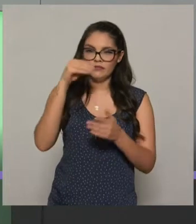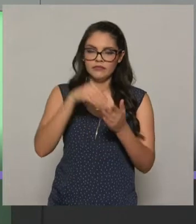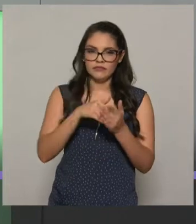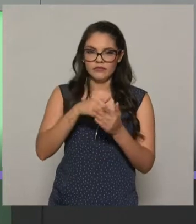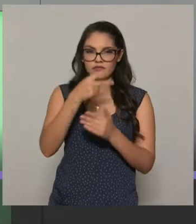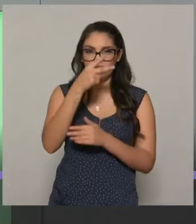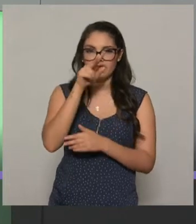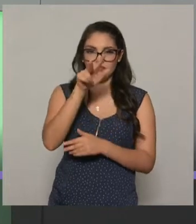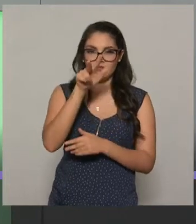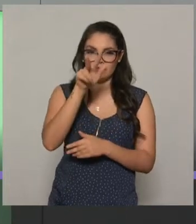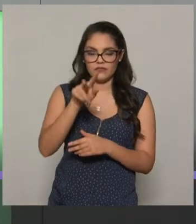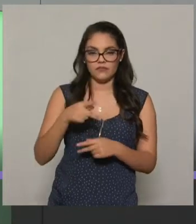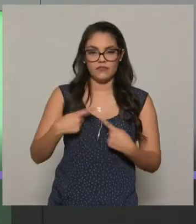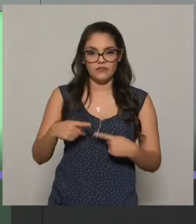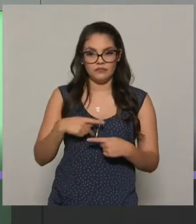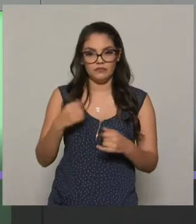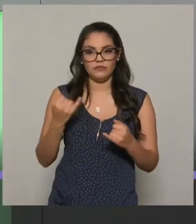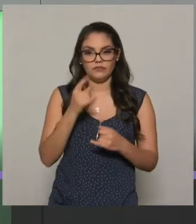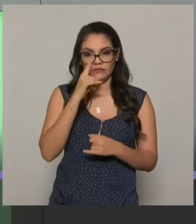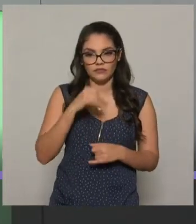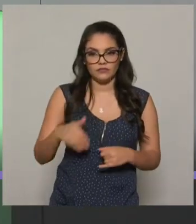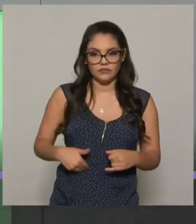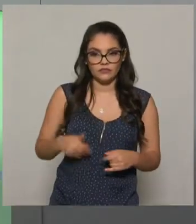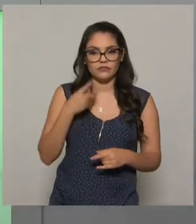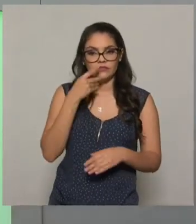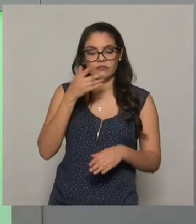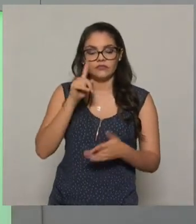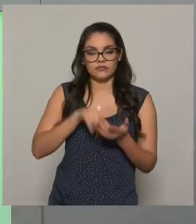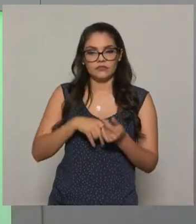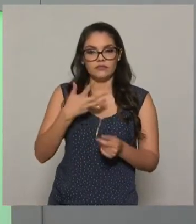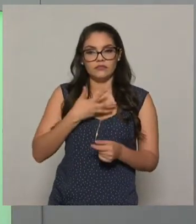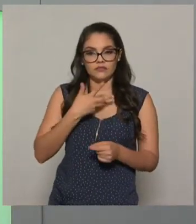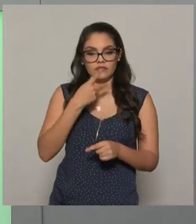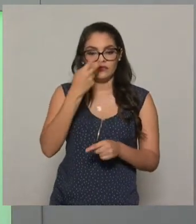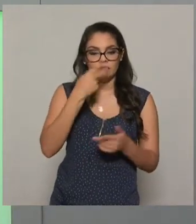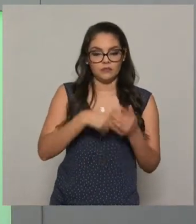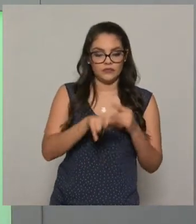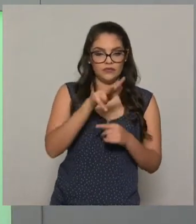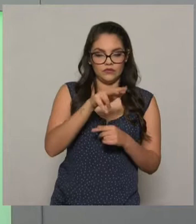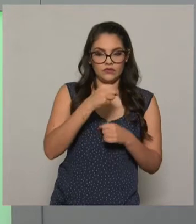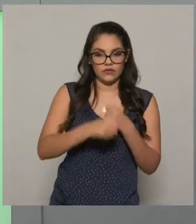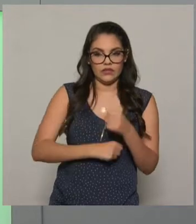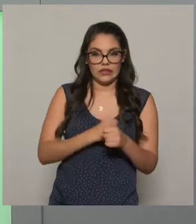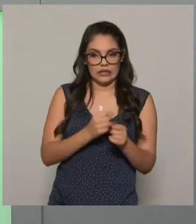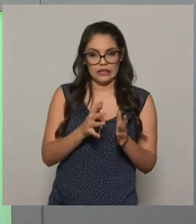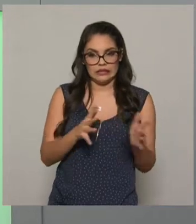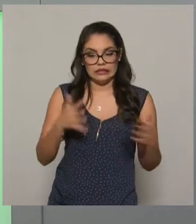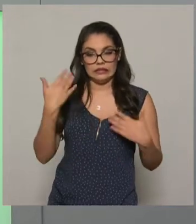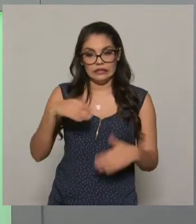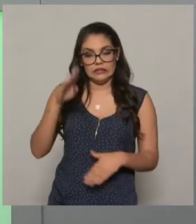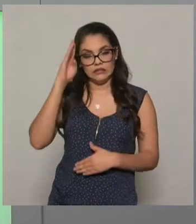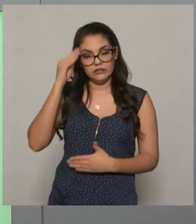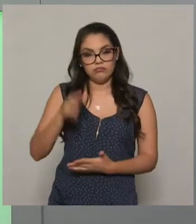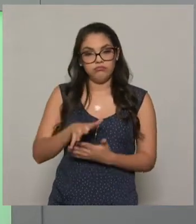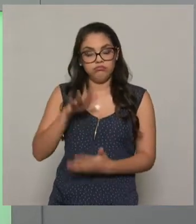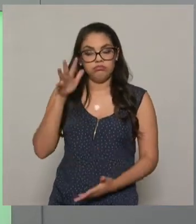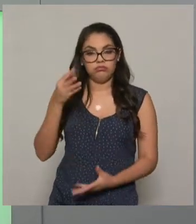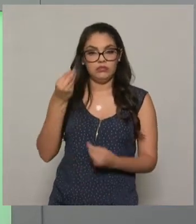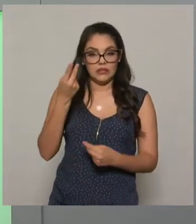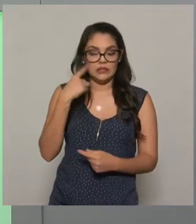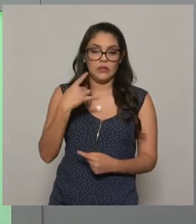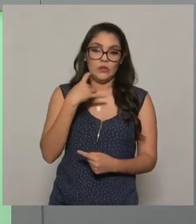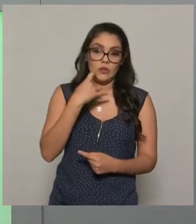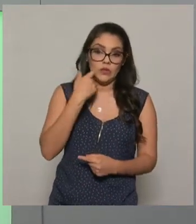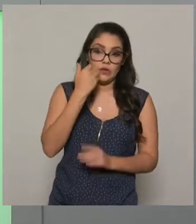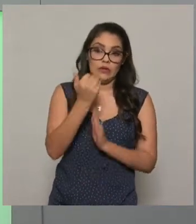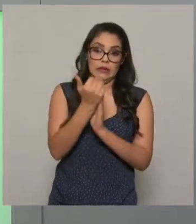93,418 víctimas que arrojaron los hechos de tránsito en lo que fue 2018. Sí, es un número considerable y es un gran reto reducir